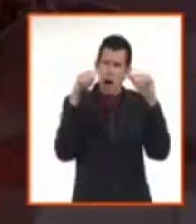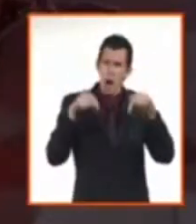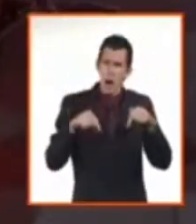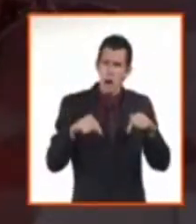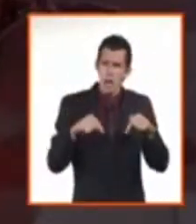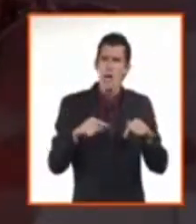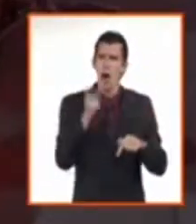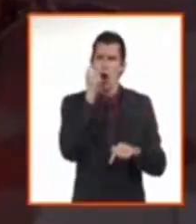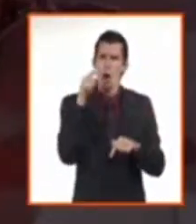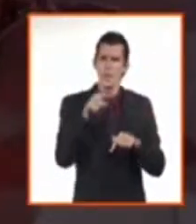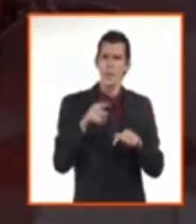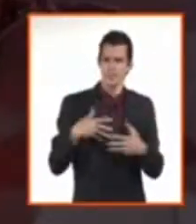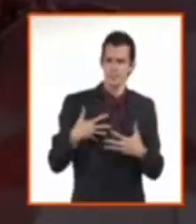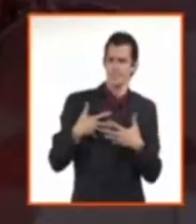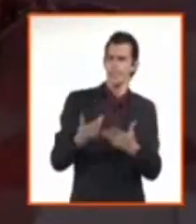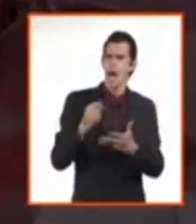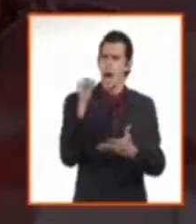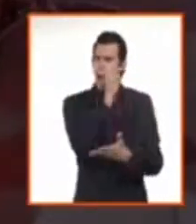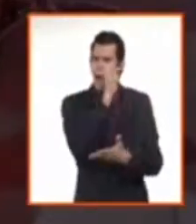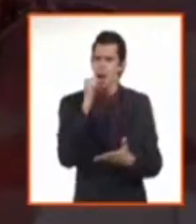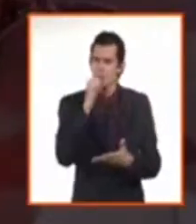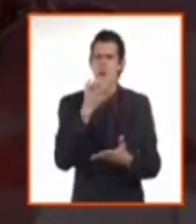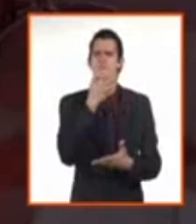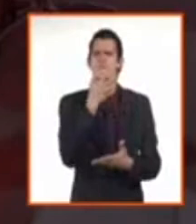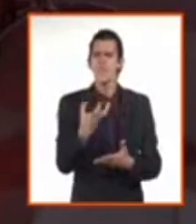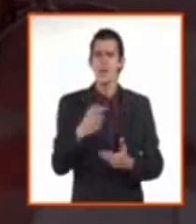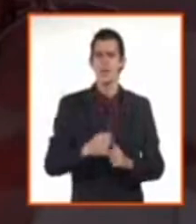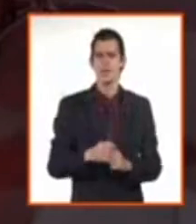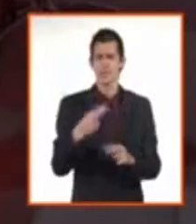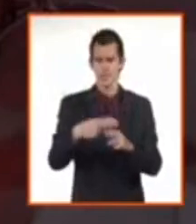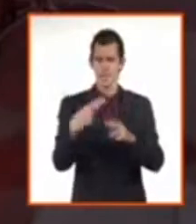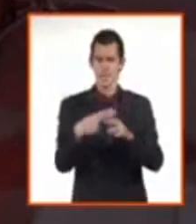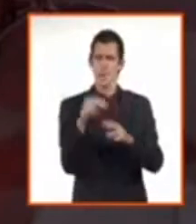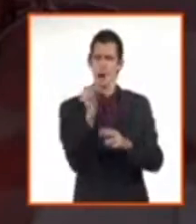esta canción a fui el ovación y ahora